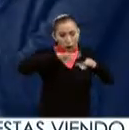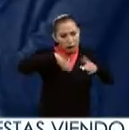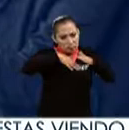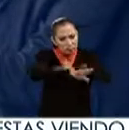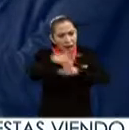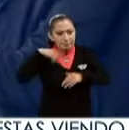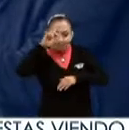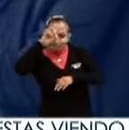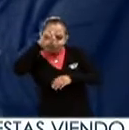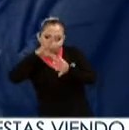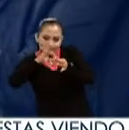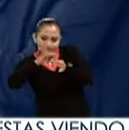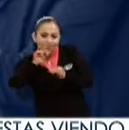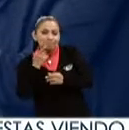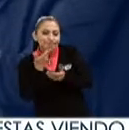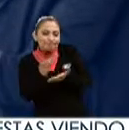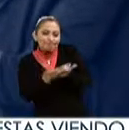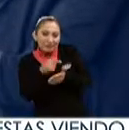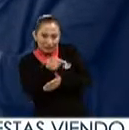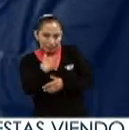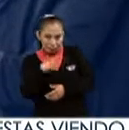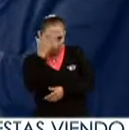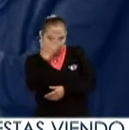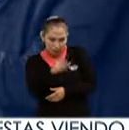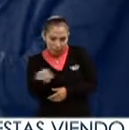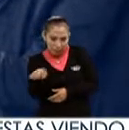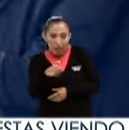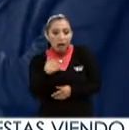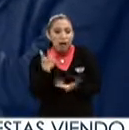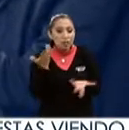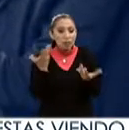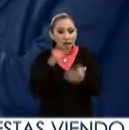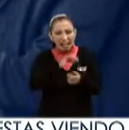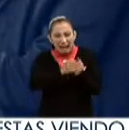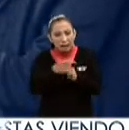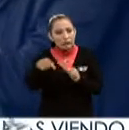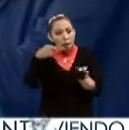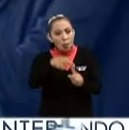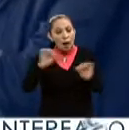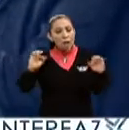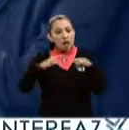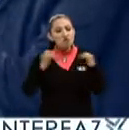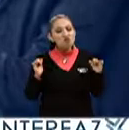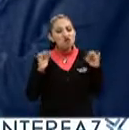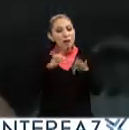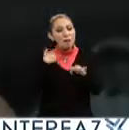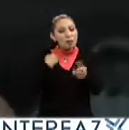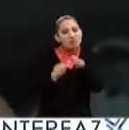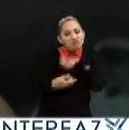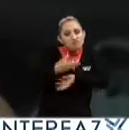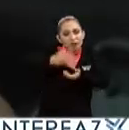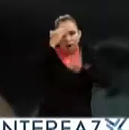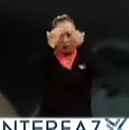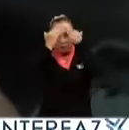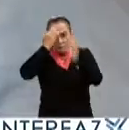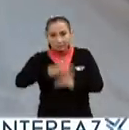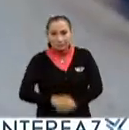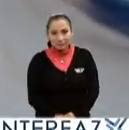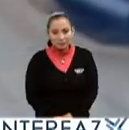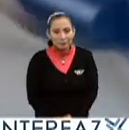acceso a asesoramiento y orientación por parte de expertos, por lo que se convierten en un punto de encuentro para el intercambio de